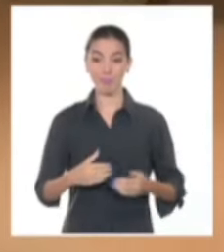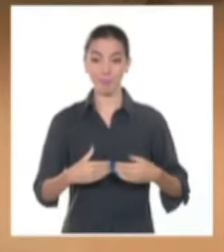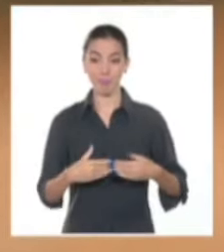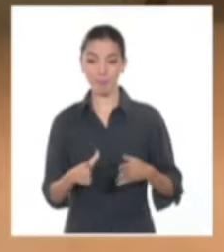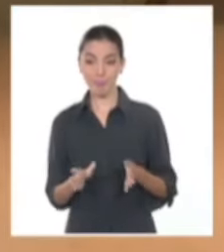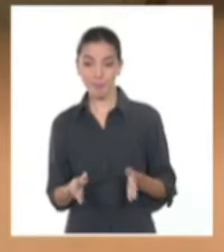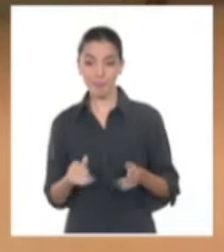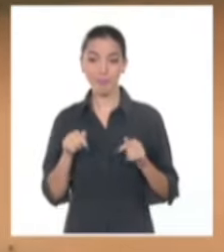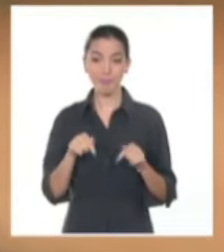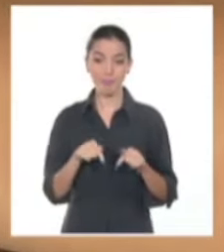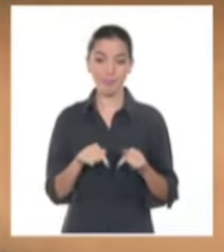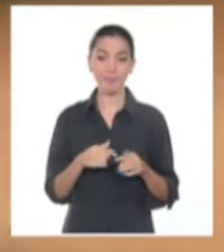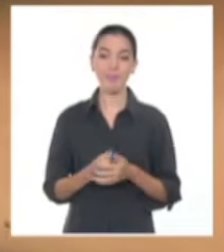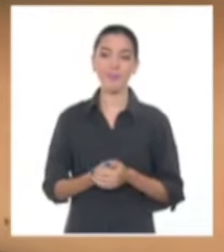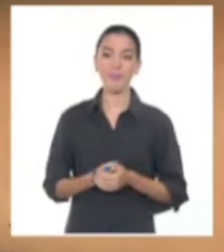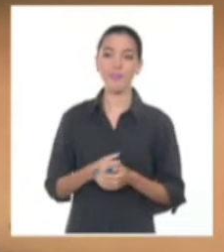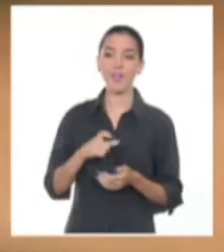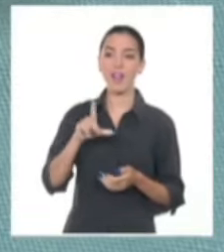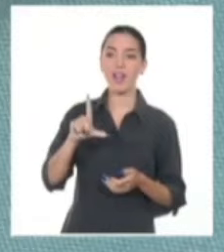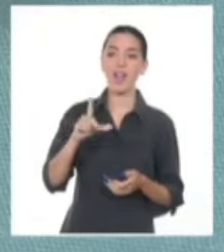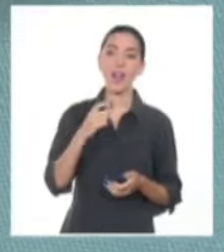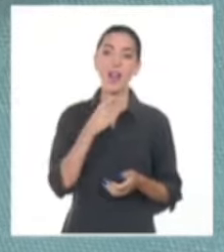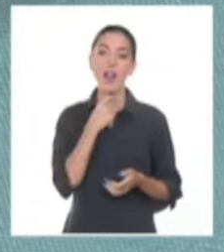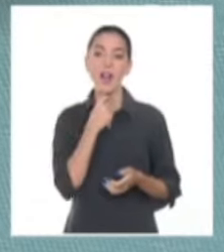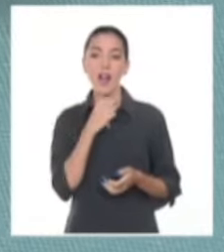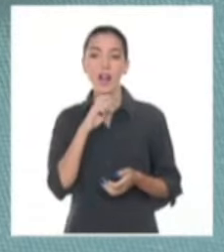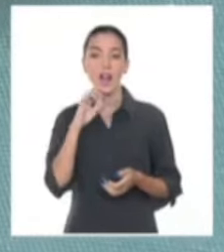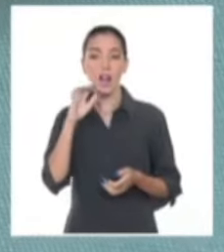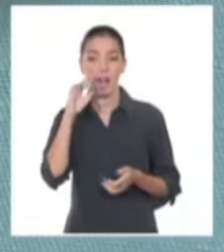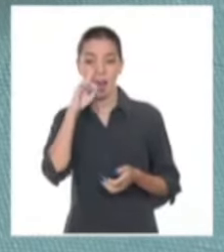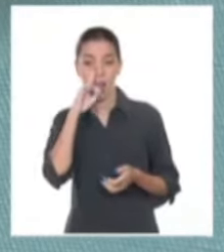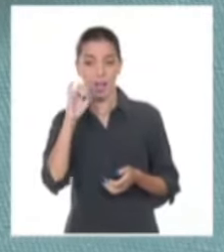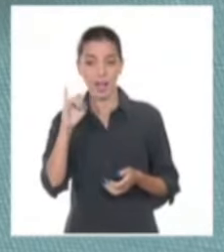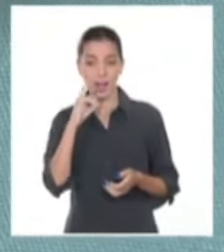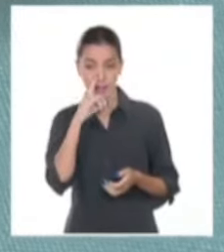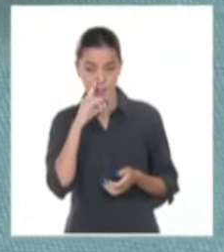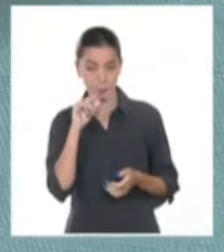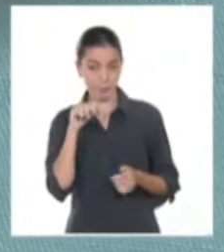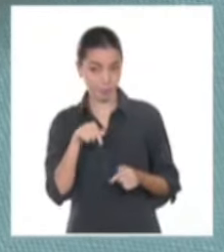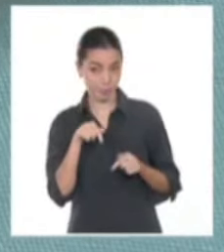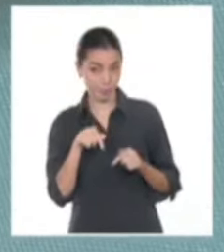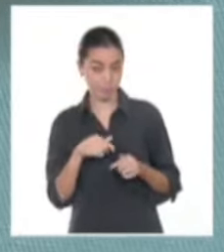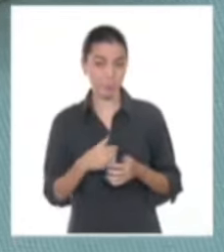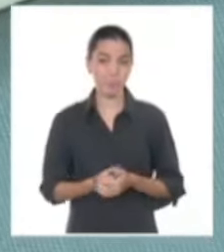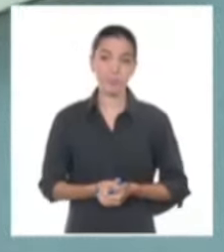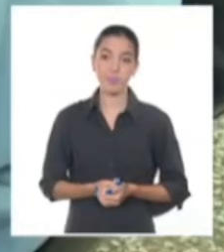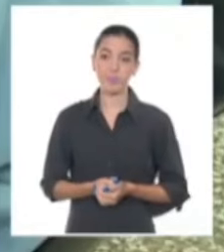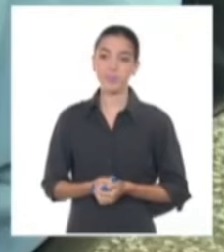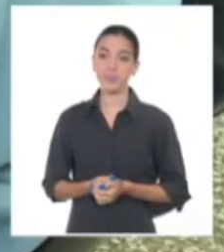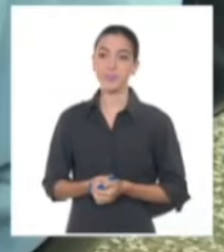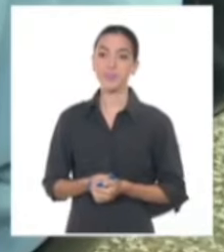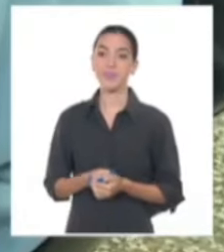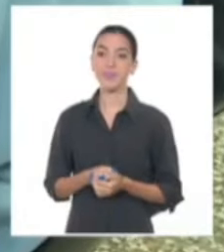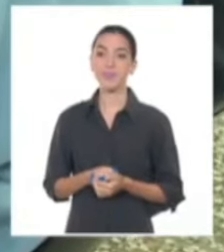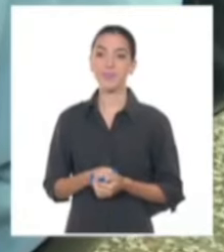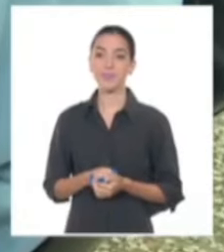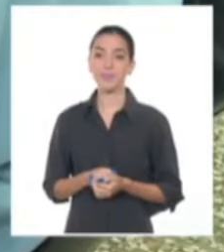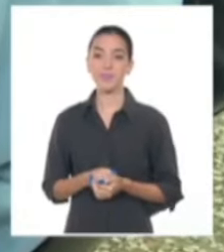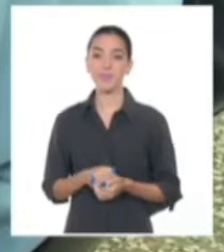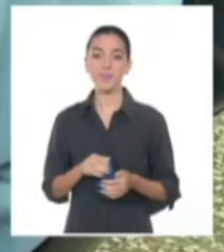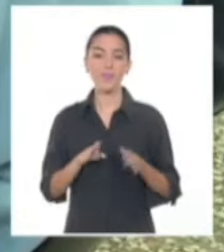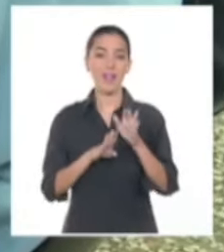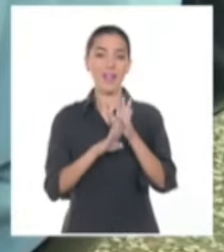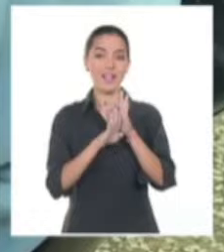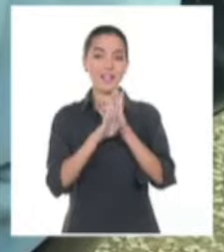Ciencias Exactas Eusebio Olivera Rodríguez, de Santi Espíritus, un centro educacional que impulsa a sus estudiantes a